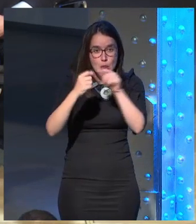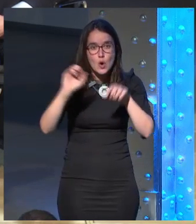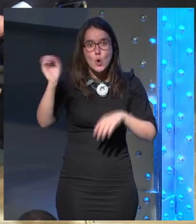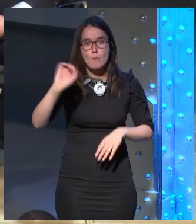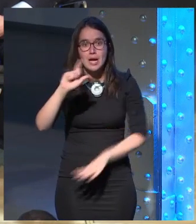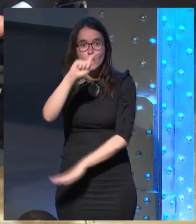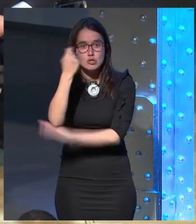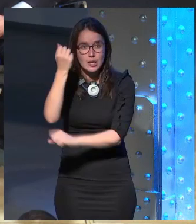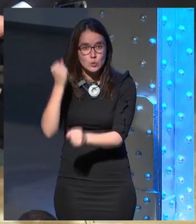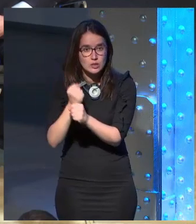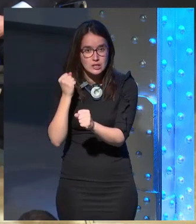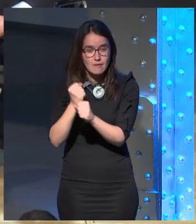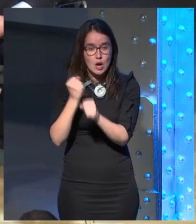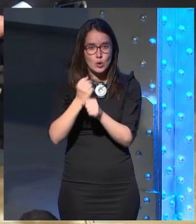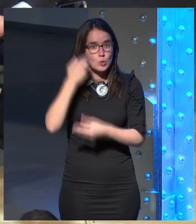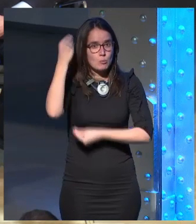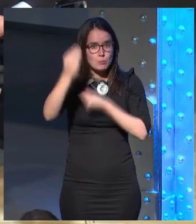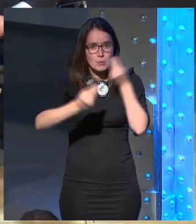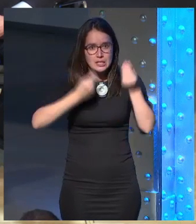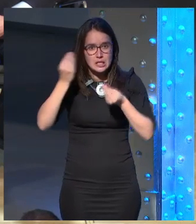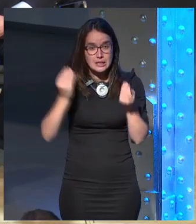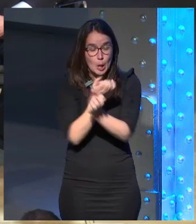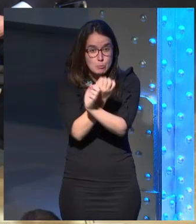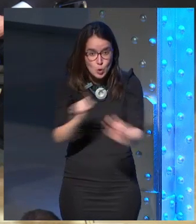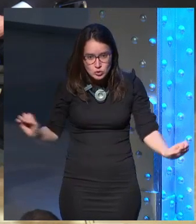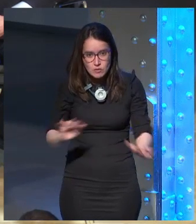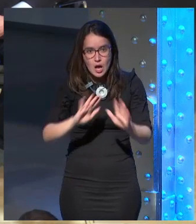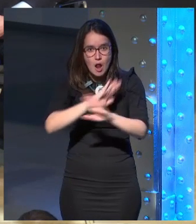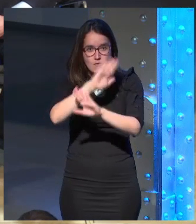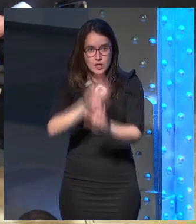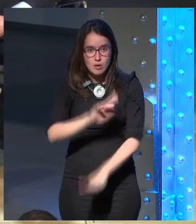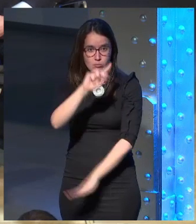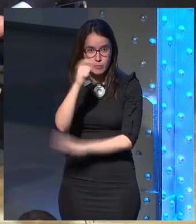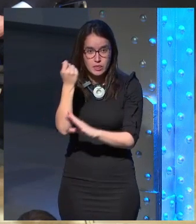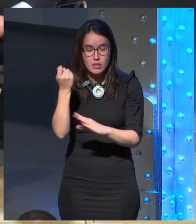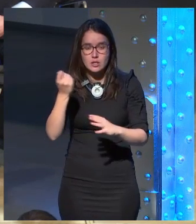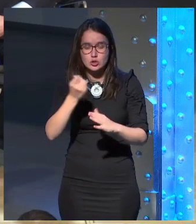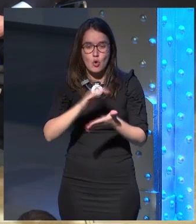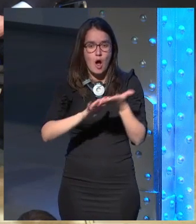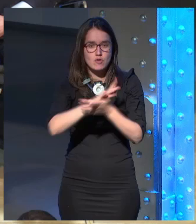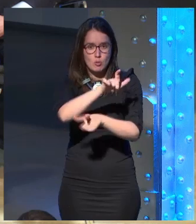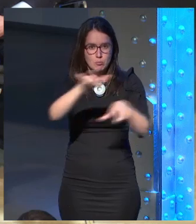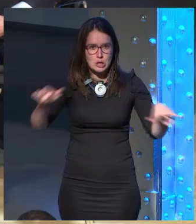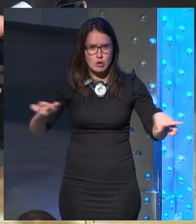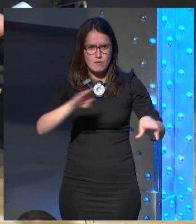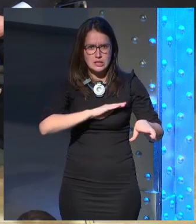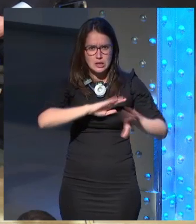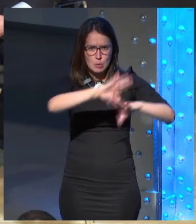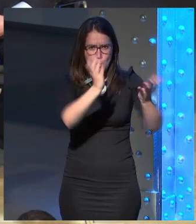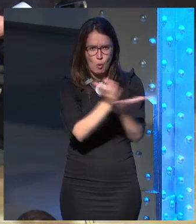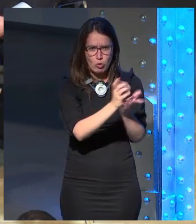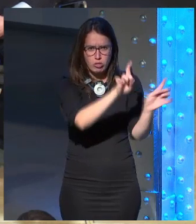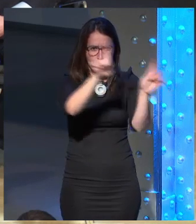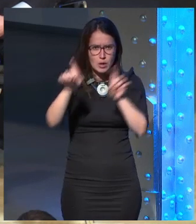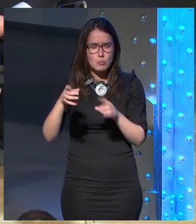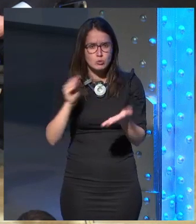para conseguir un trabajo que no crees que puedas conseguir. Yo hablo con mucha gente de todo el mundo y muchas veces